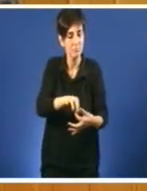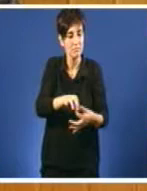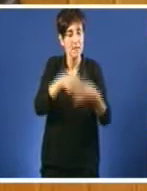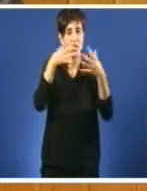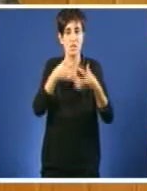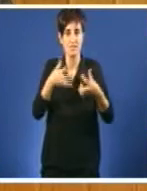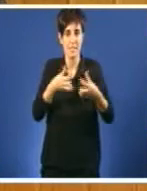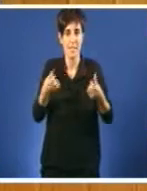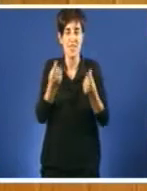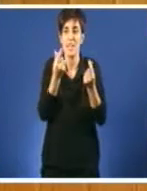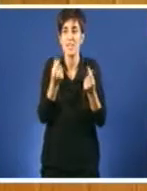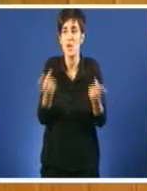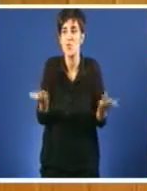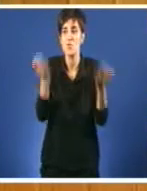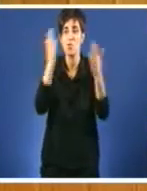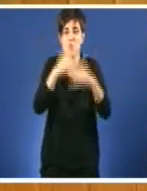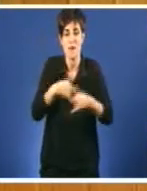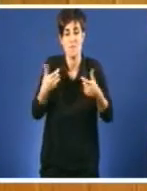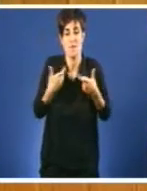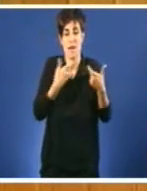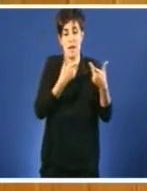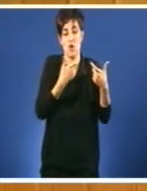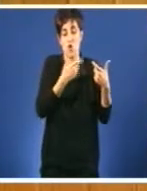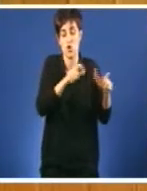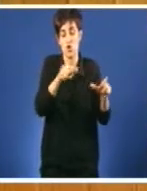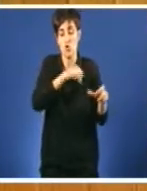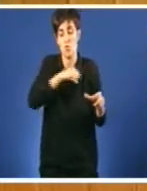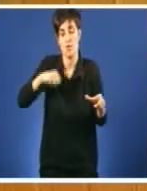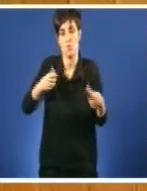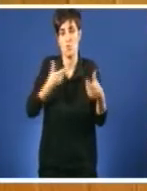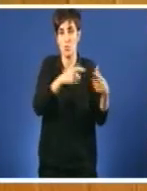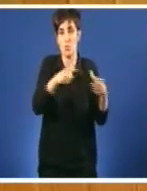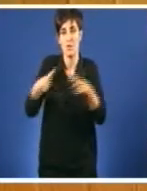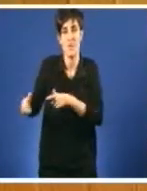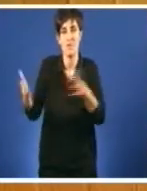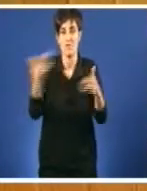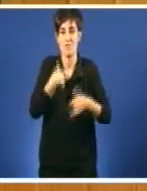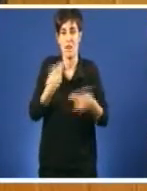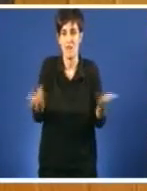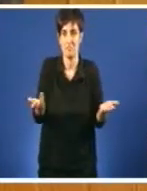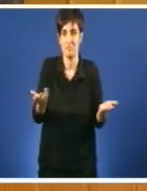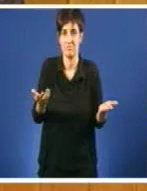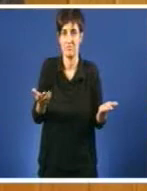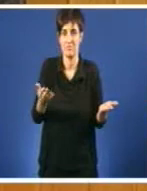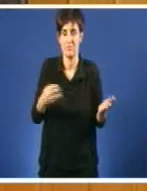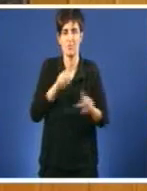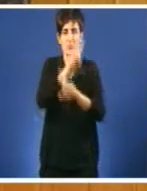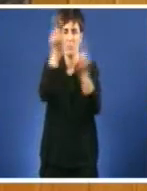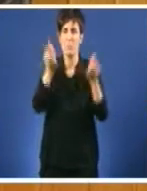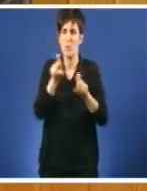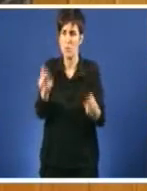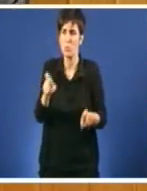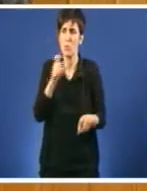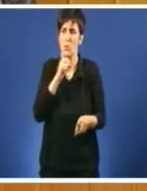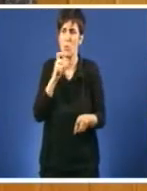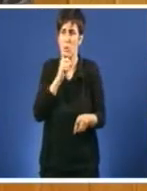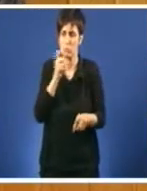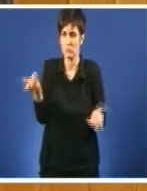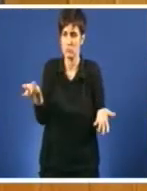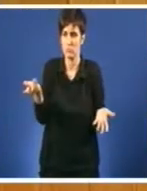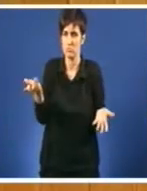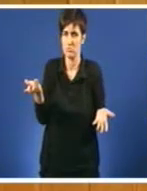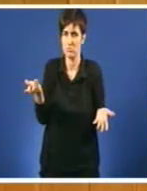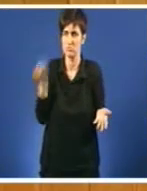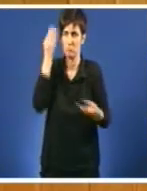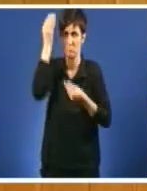diñeiro disponíbel para as comunidades autónomas. E eu pregúntolle, en que quedamos? En que quedamos,